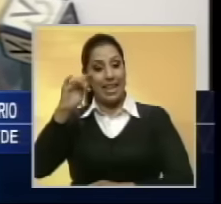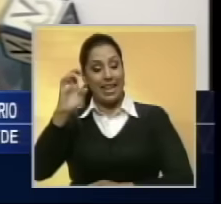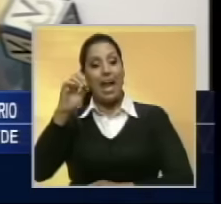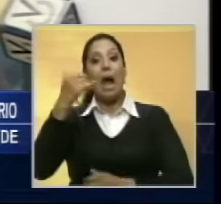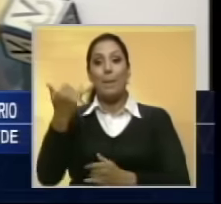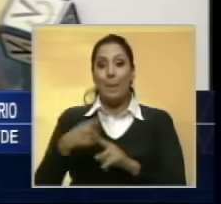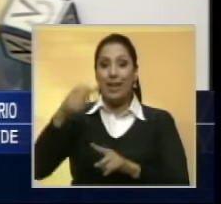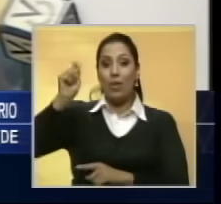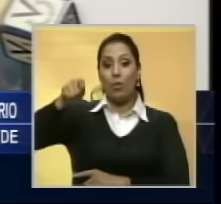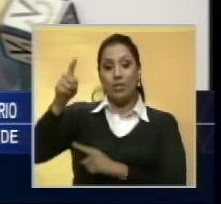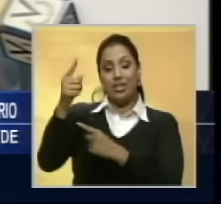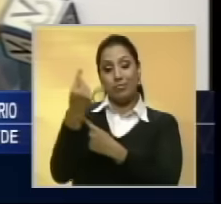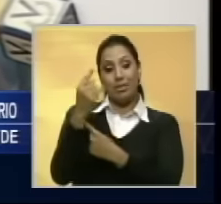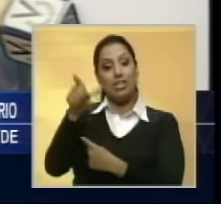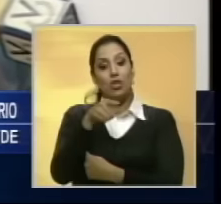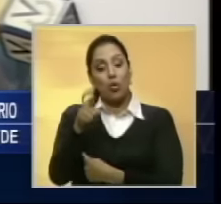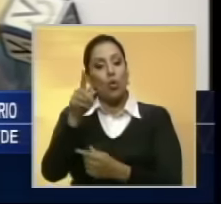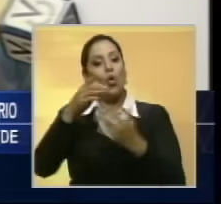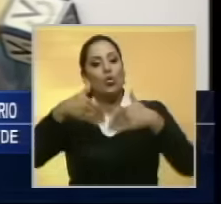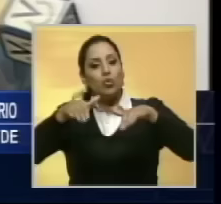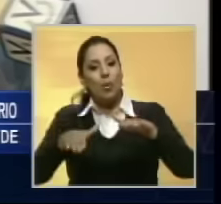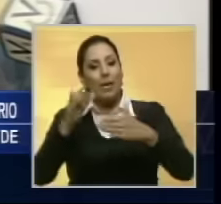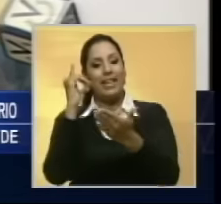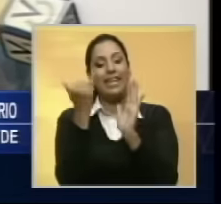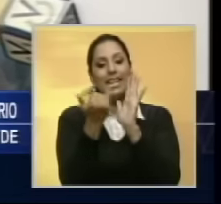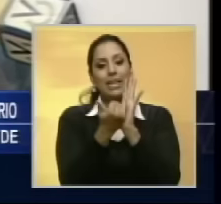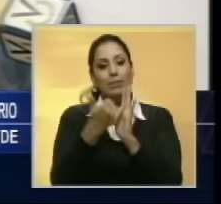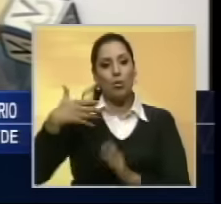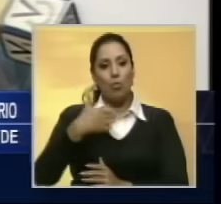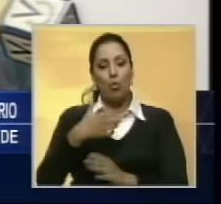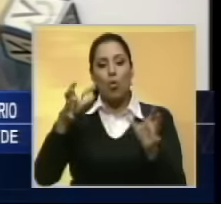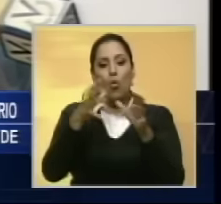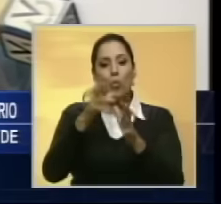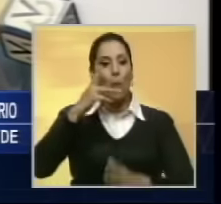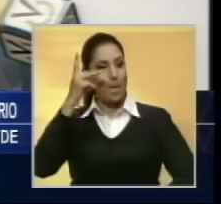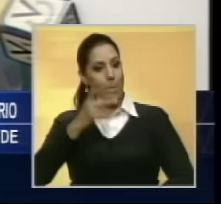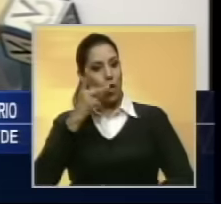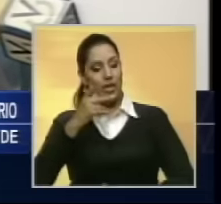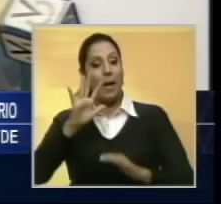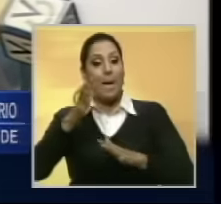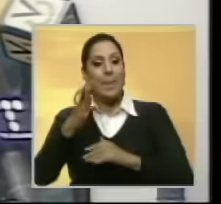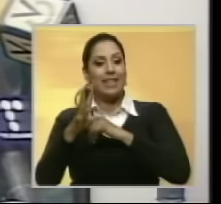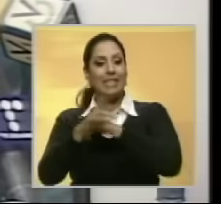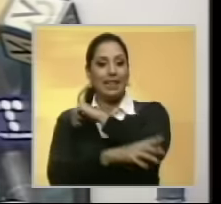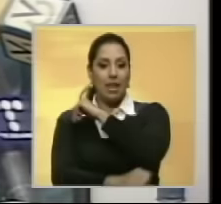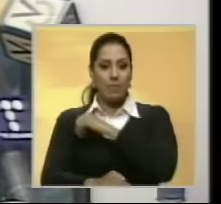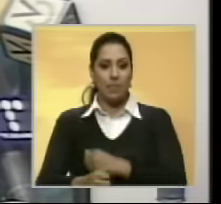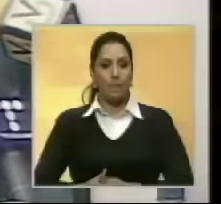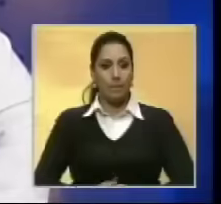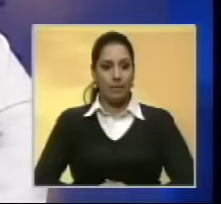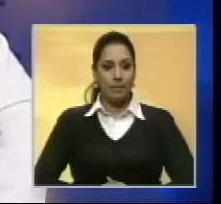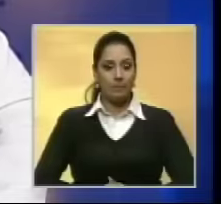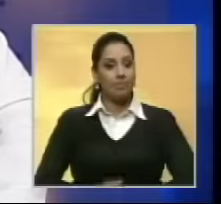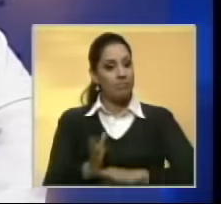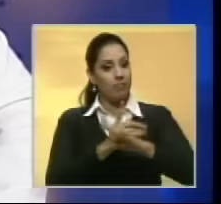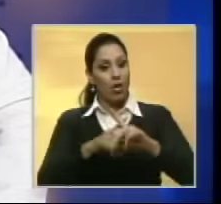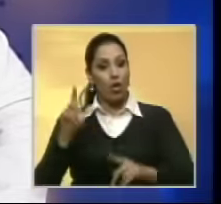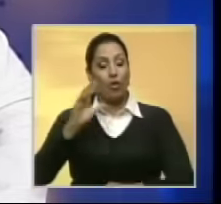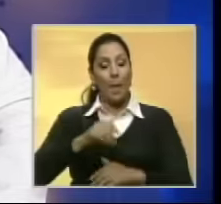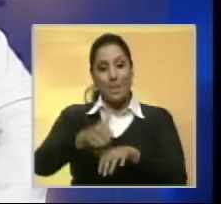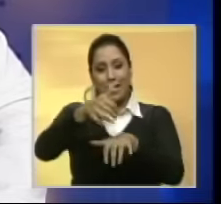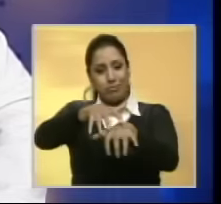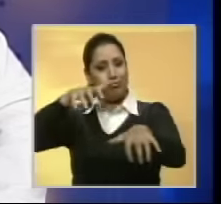quien decidirá si es viable o no cancelar la inscripción de la MUD como agrupación política por presunto fraude. La